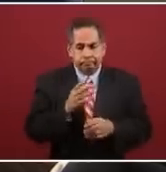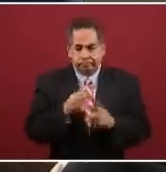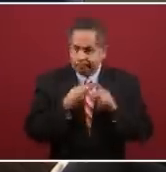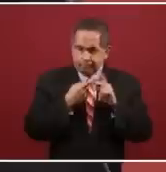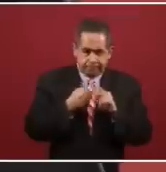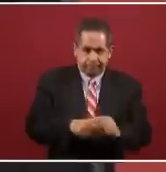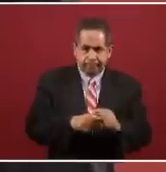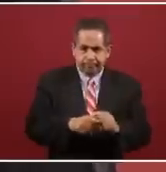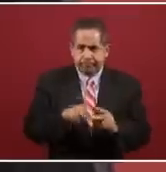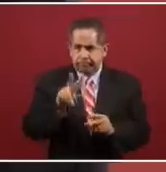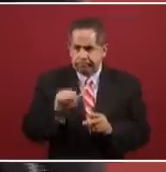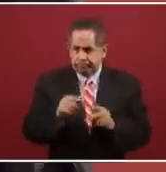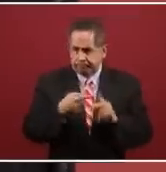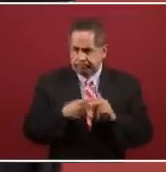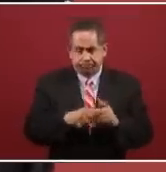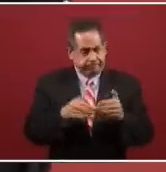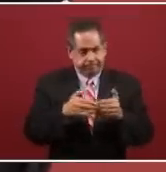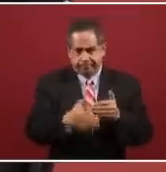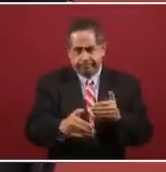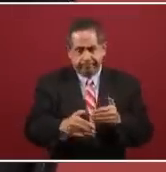iniciar la